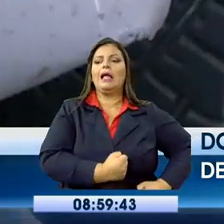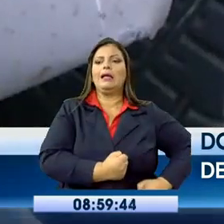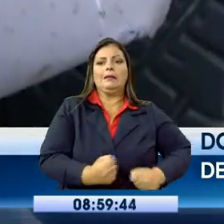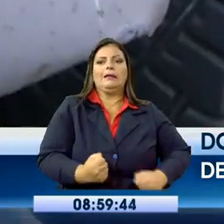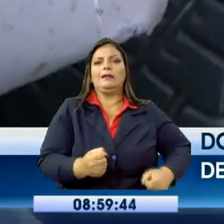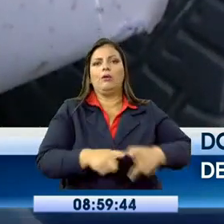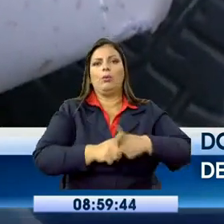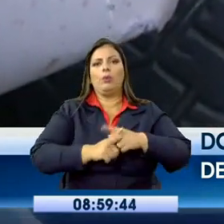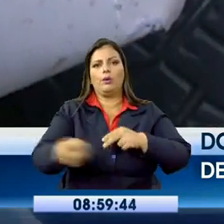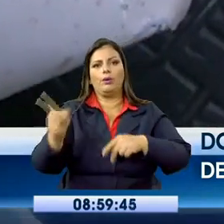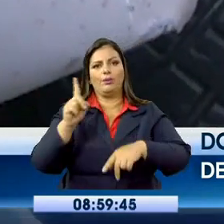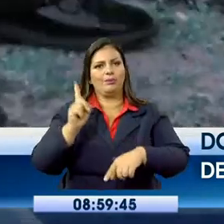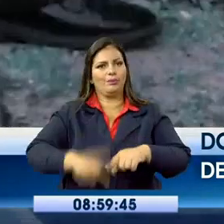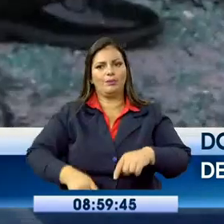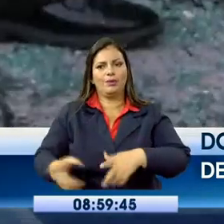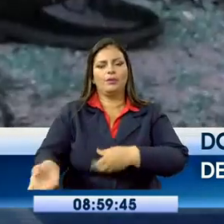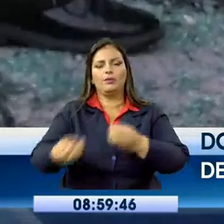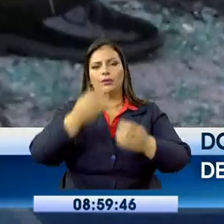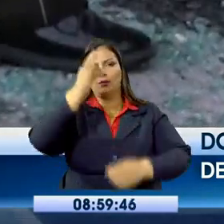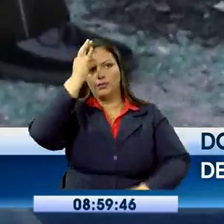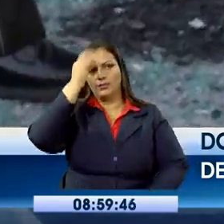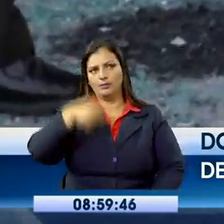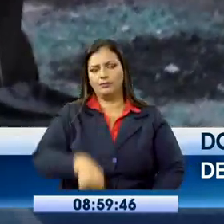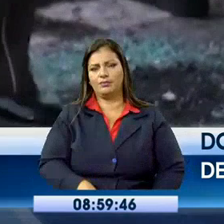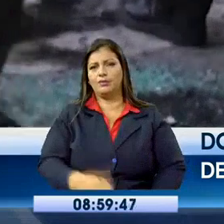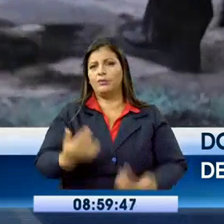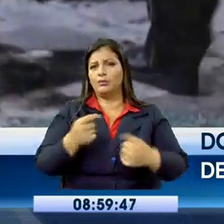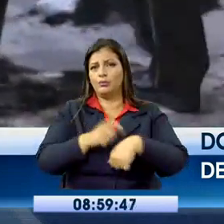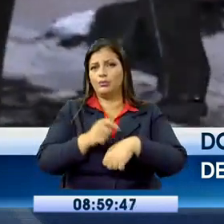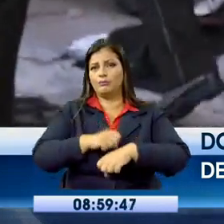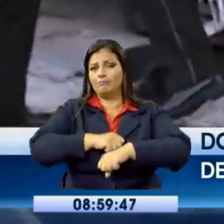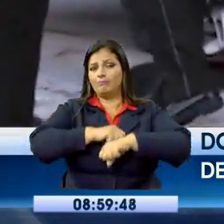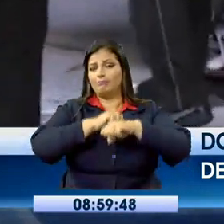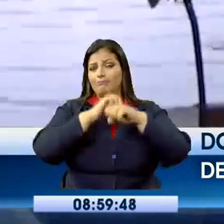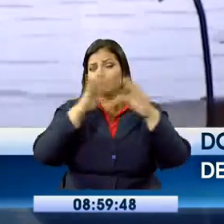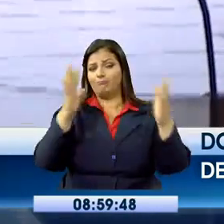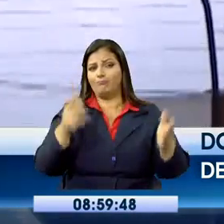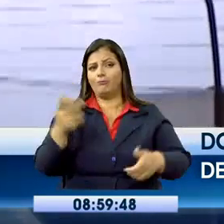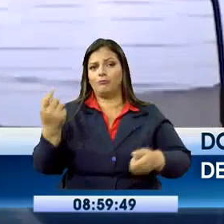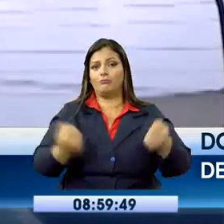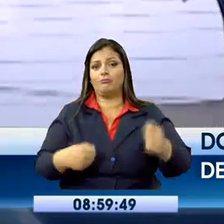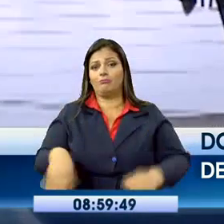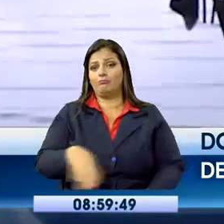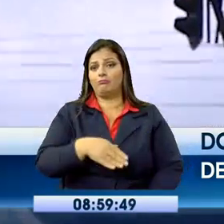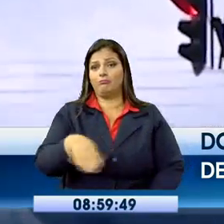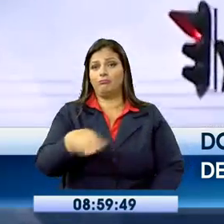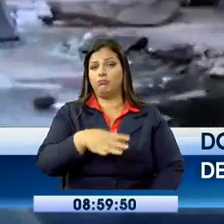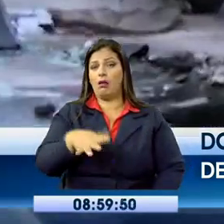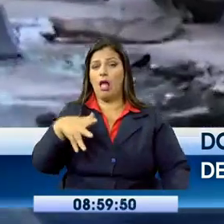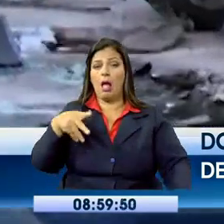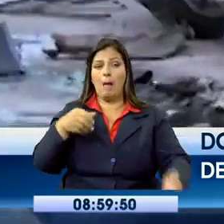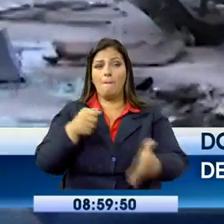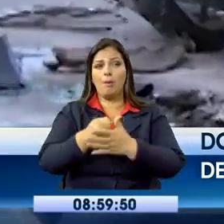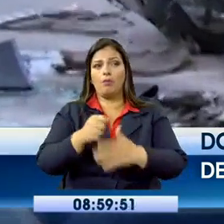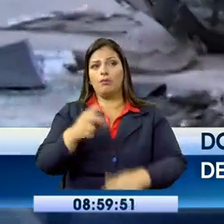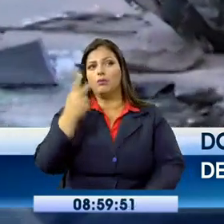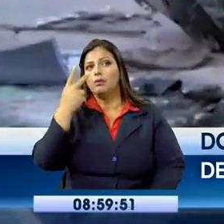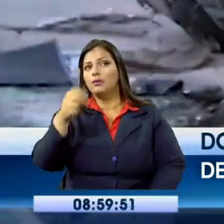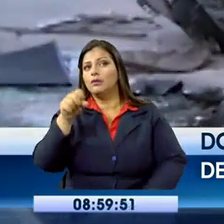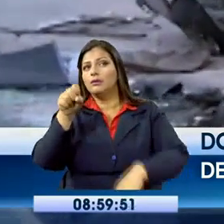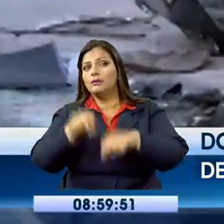es de alto flujo vehicular, aunque los responsables deberán pagar los daños de los bienes públicos.